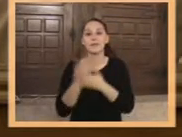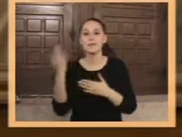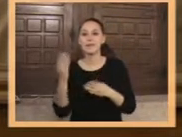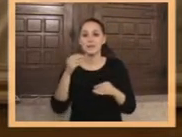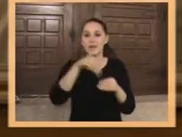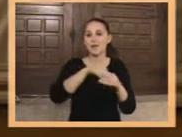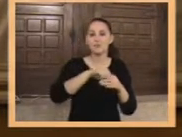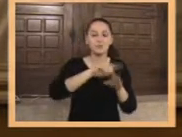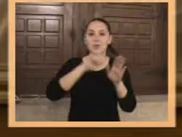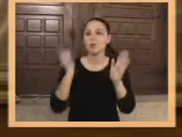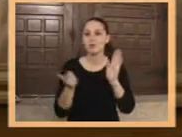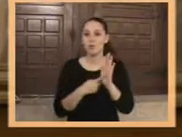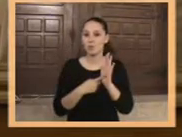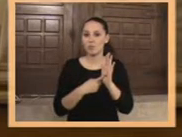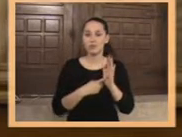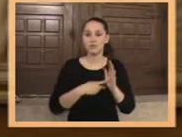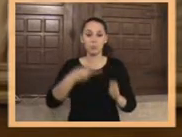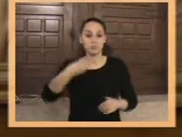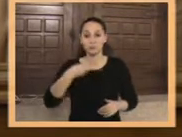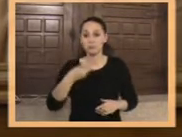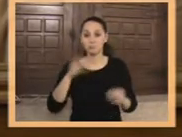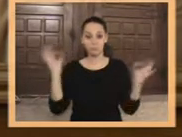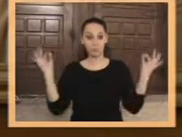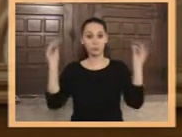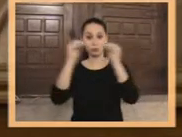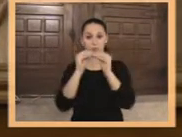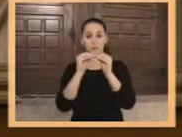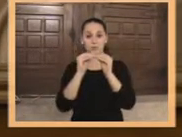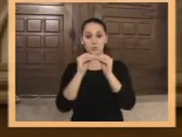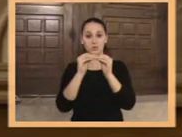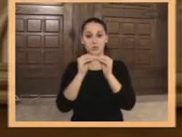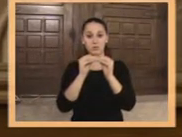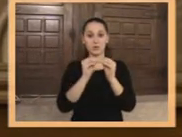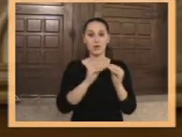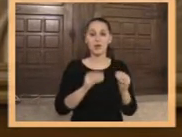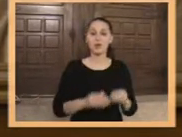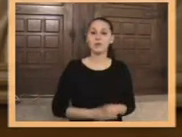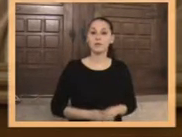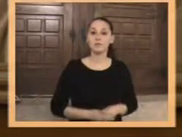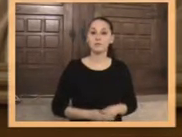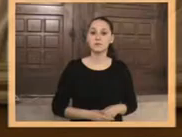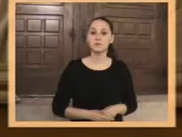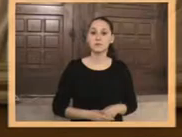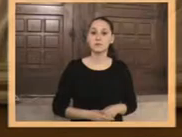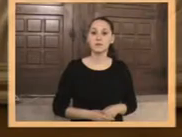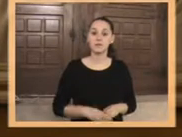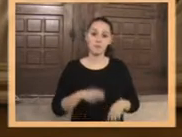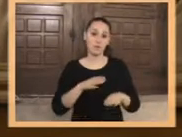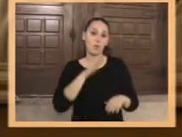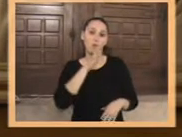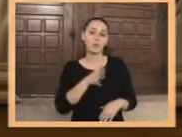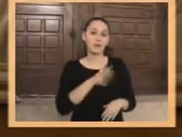Estamos muy de acuerdo en muchas cosas, ¿no? Como la adaptación precisamente de la venta ambulante a las normativas actuales,